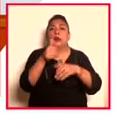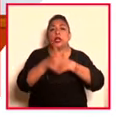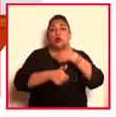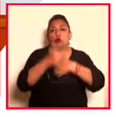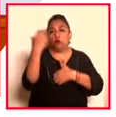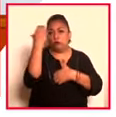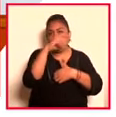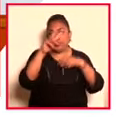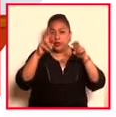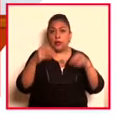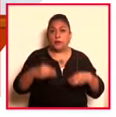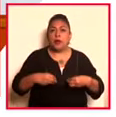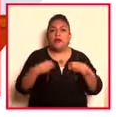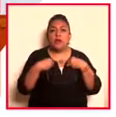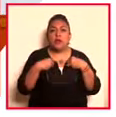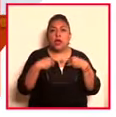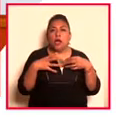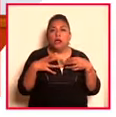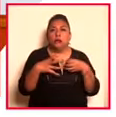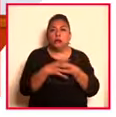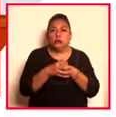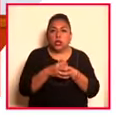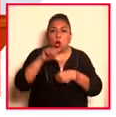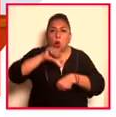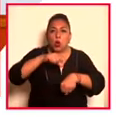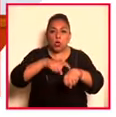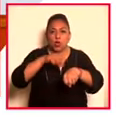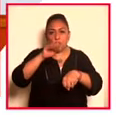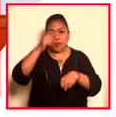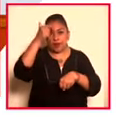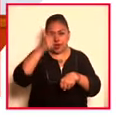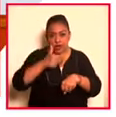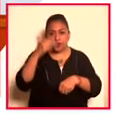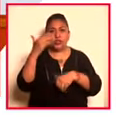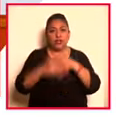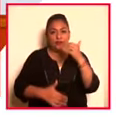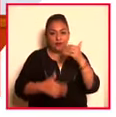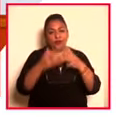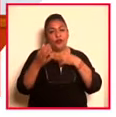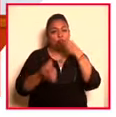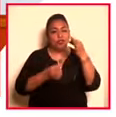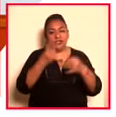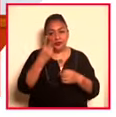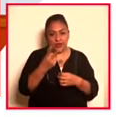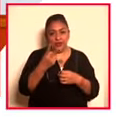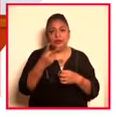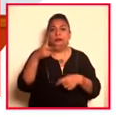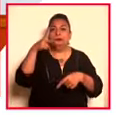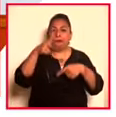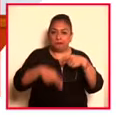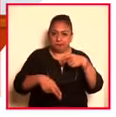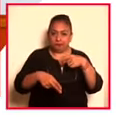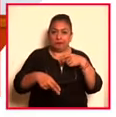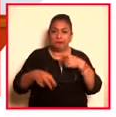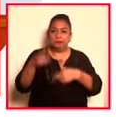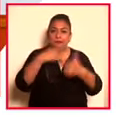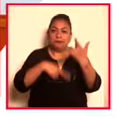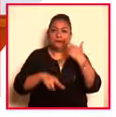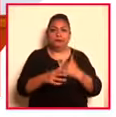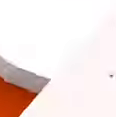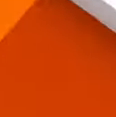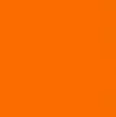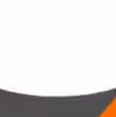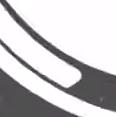Vida Contenida. No se lo pierdan hoy a las 9 de la noche, terminando este espacio informativo. Una pausa. Ya volvemos.